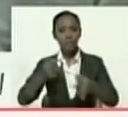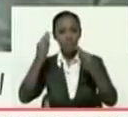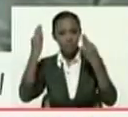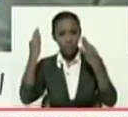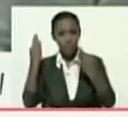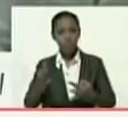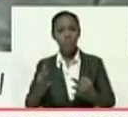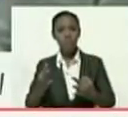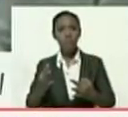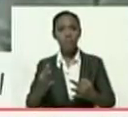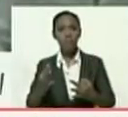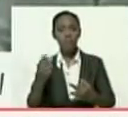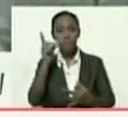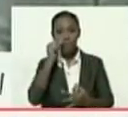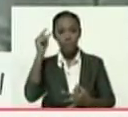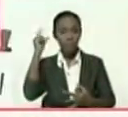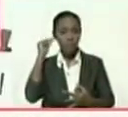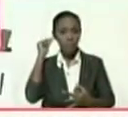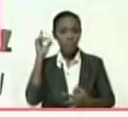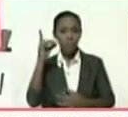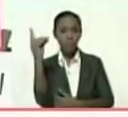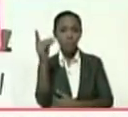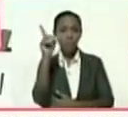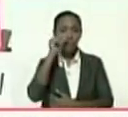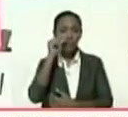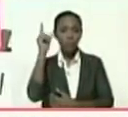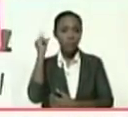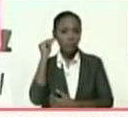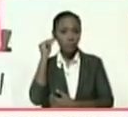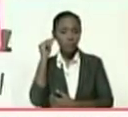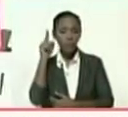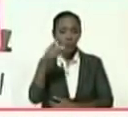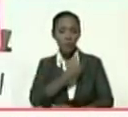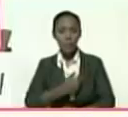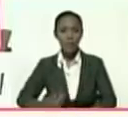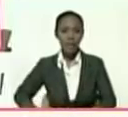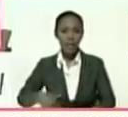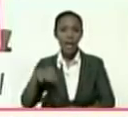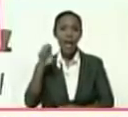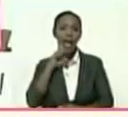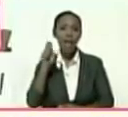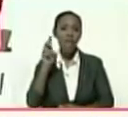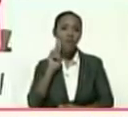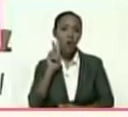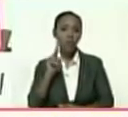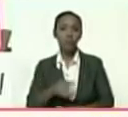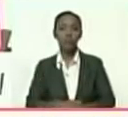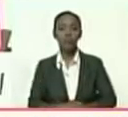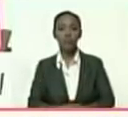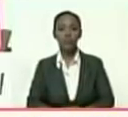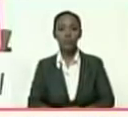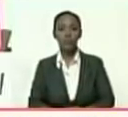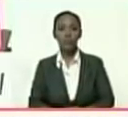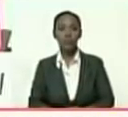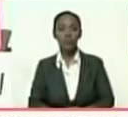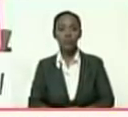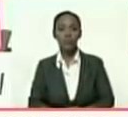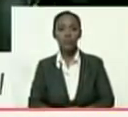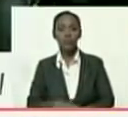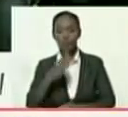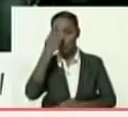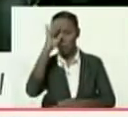convencido y convencida, los bolivianos y las bolivianas, que su presidente se llama Evo Morales, sin